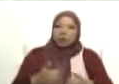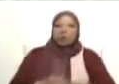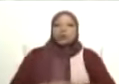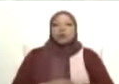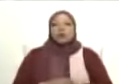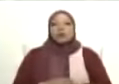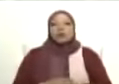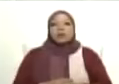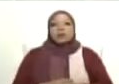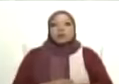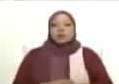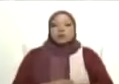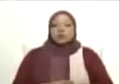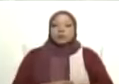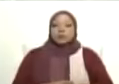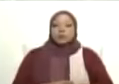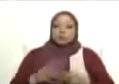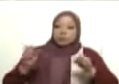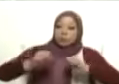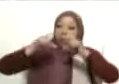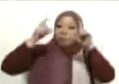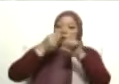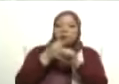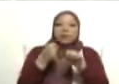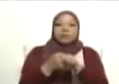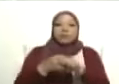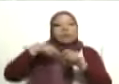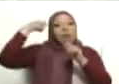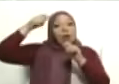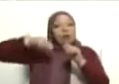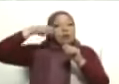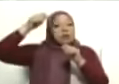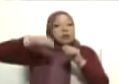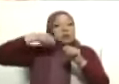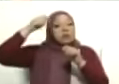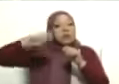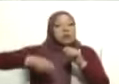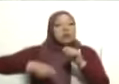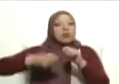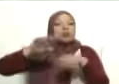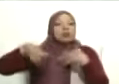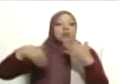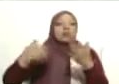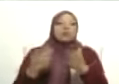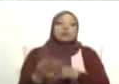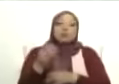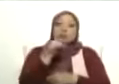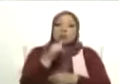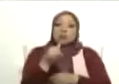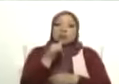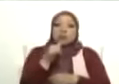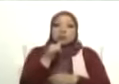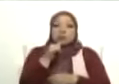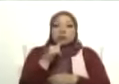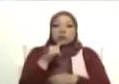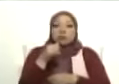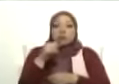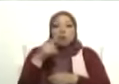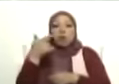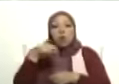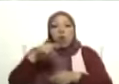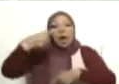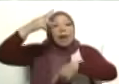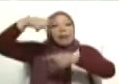pasar, porque es que nos tiene asombrado, un video que viene rodando por las redes